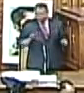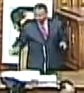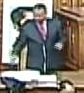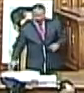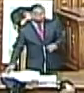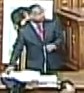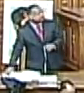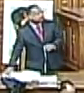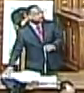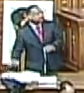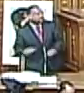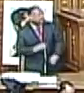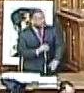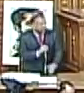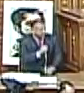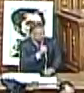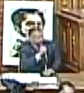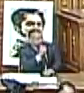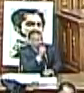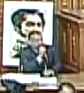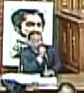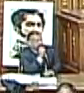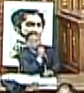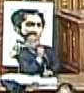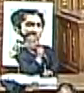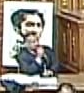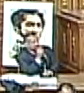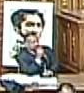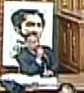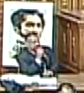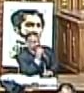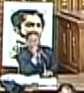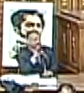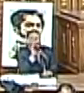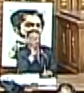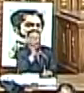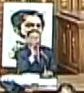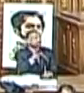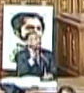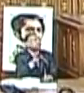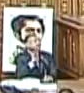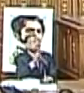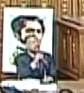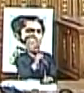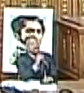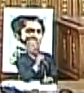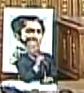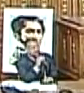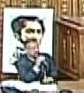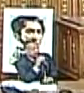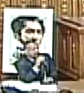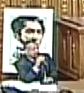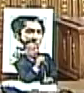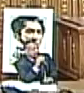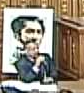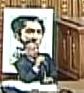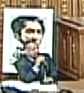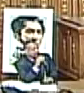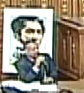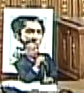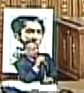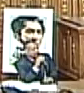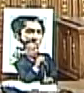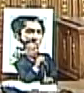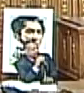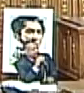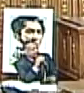es importante ratificar que el presidente ha dicho que la Asamblea Nacional Constituyente abre ese gran diálogo para que